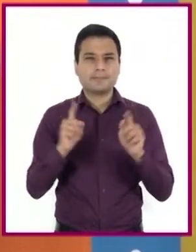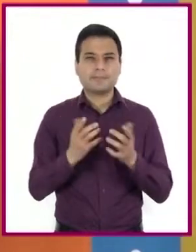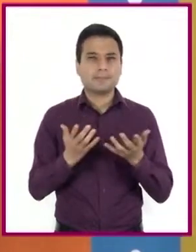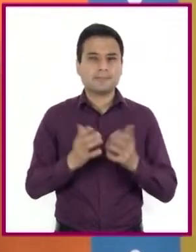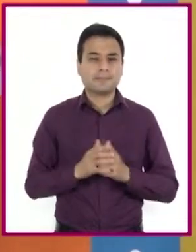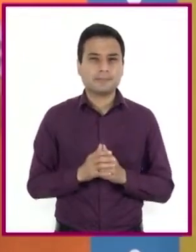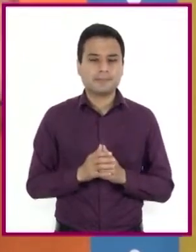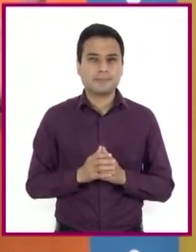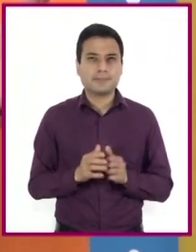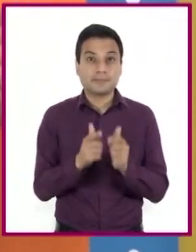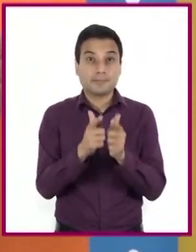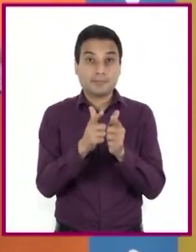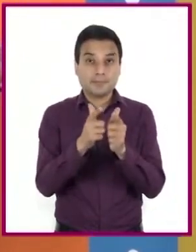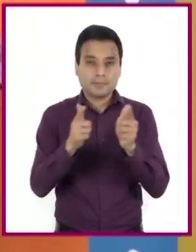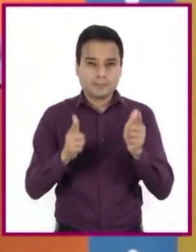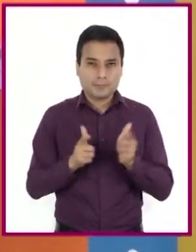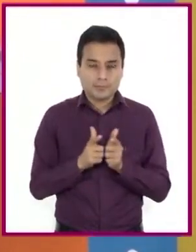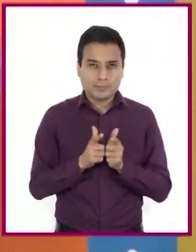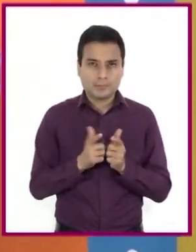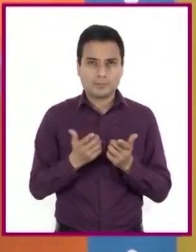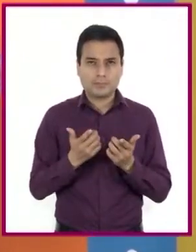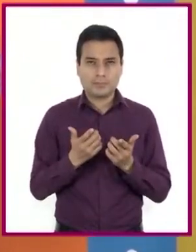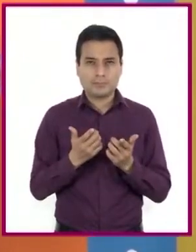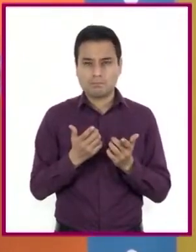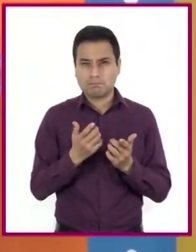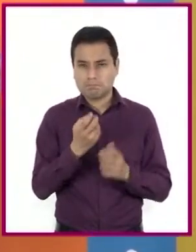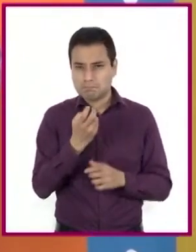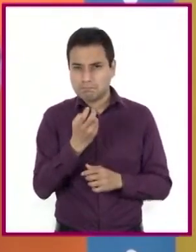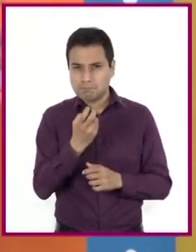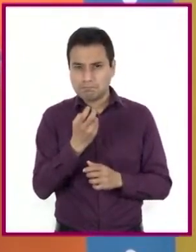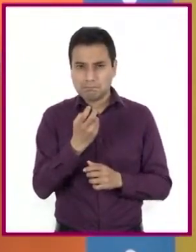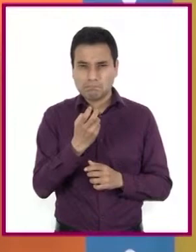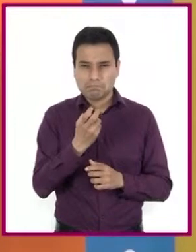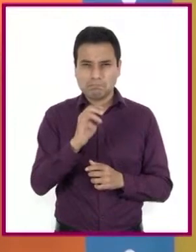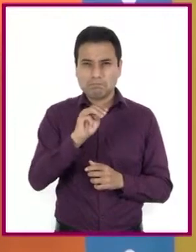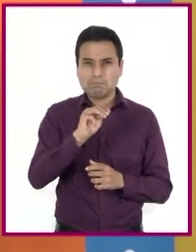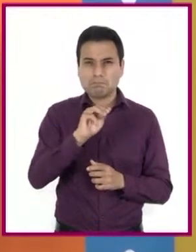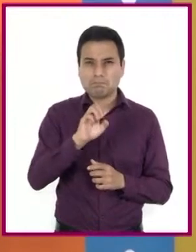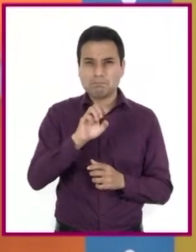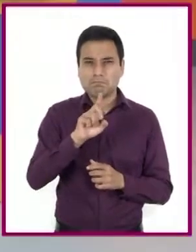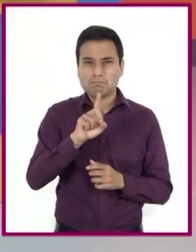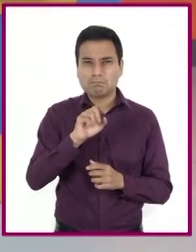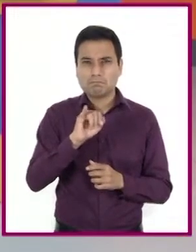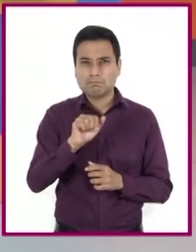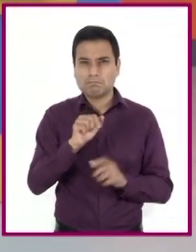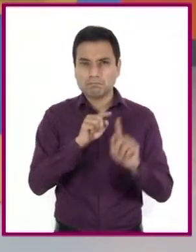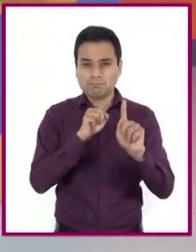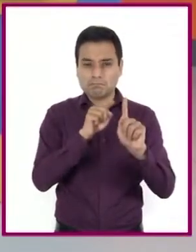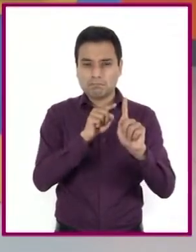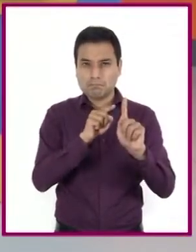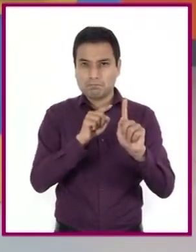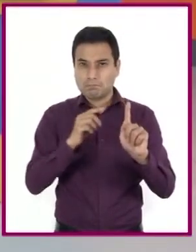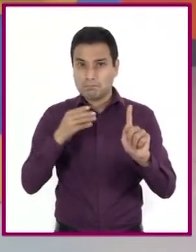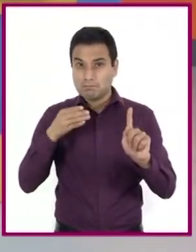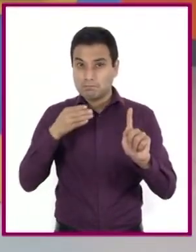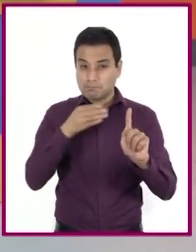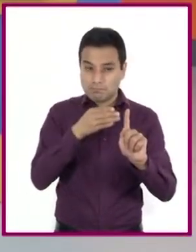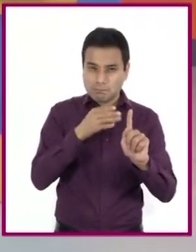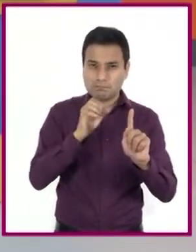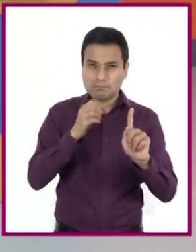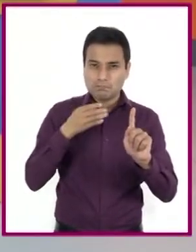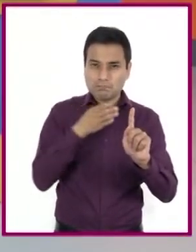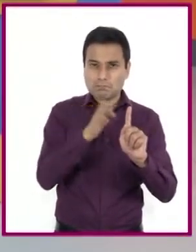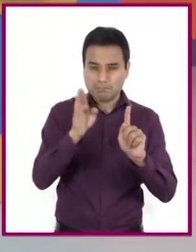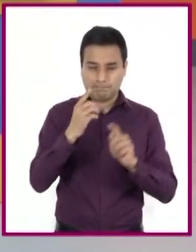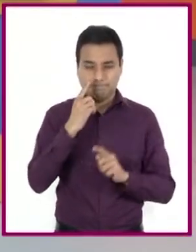tan agrupados o dispersos están los datos respecto a la media aritmética. Se puede visualizar de